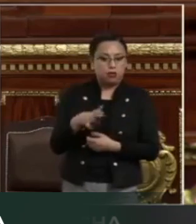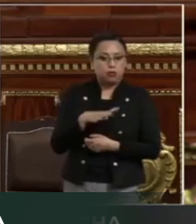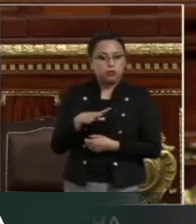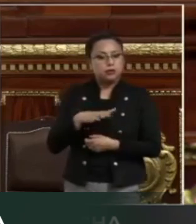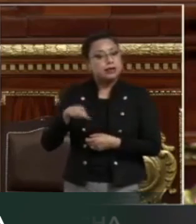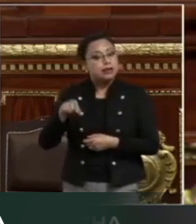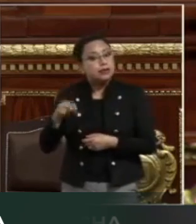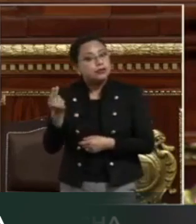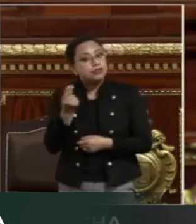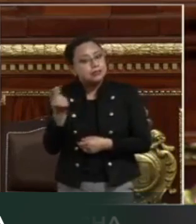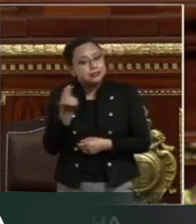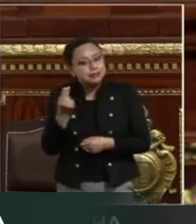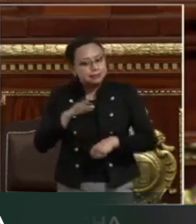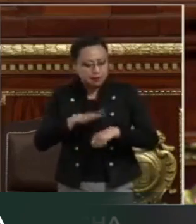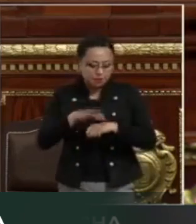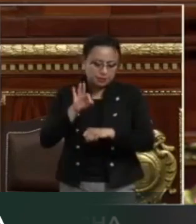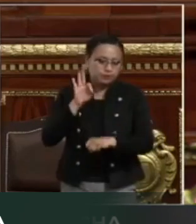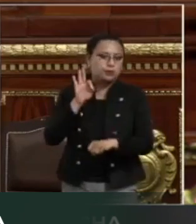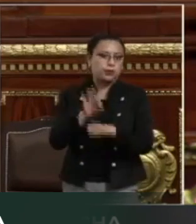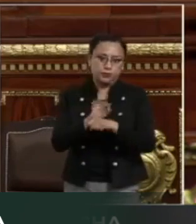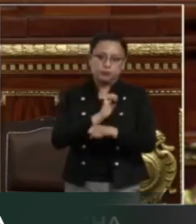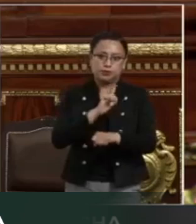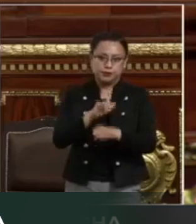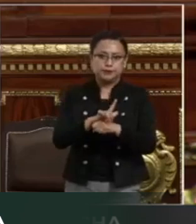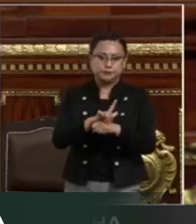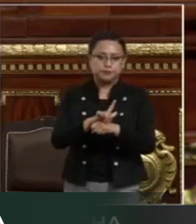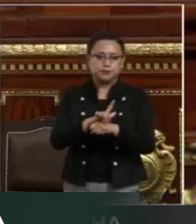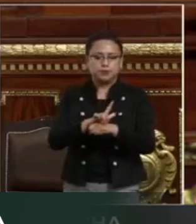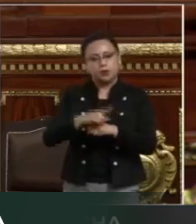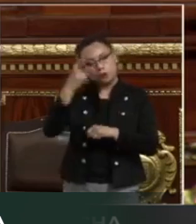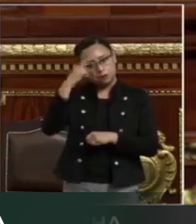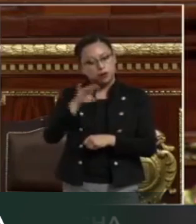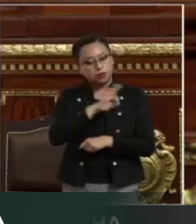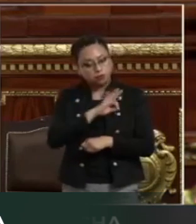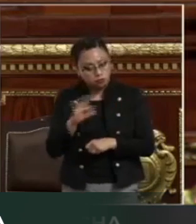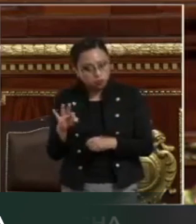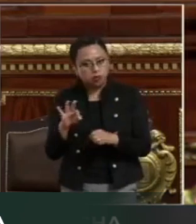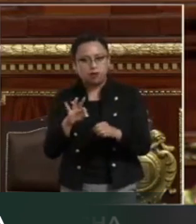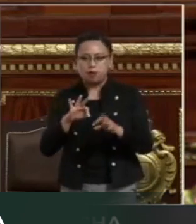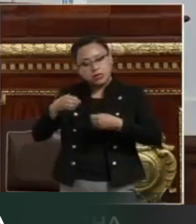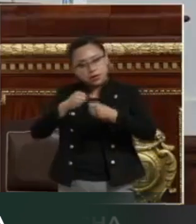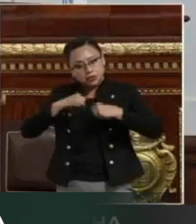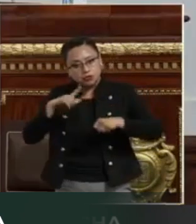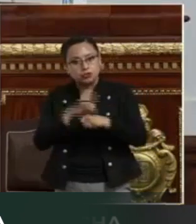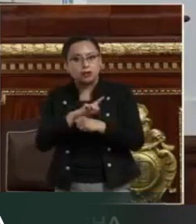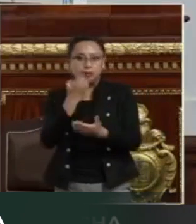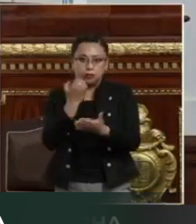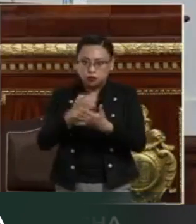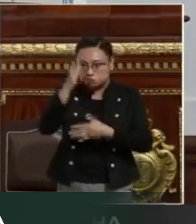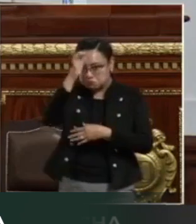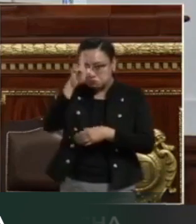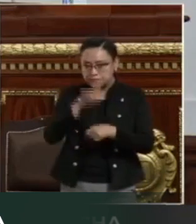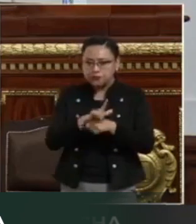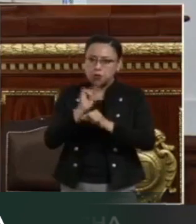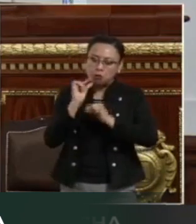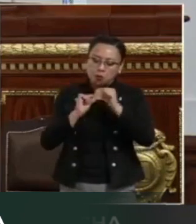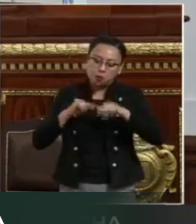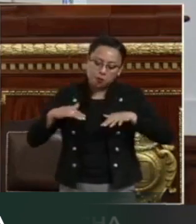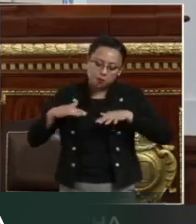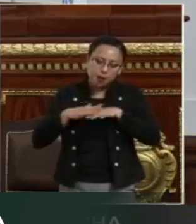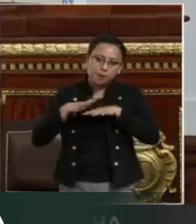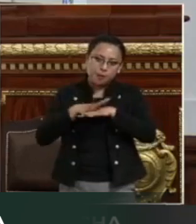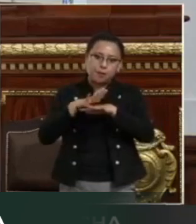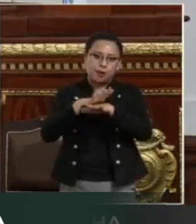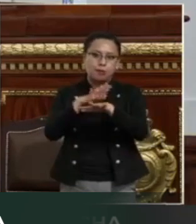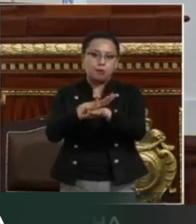en la Ciudad de México, con el propósito de garantizar que las personas mayores reciban atención médica, psicológica, terapia ocupacional,